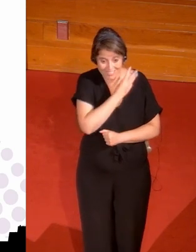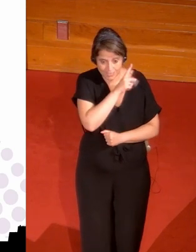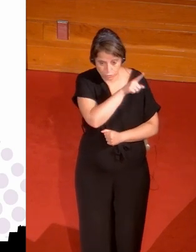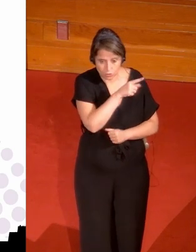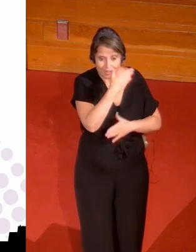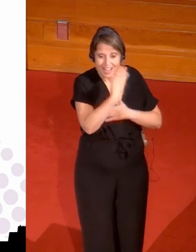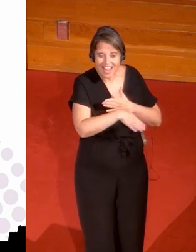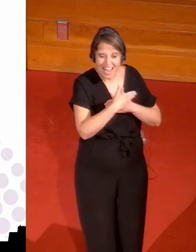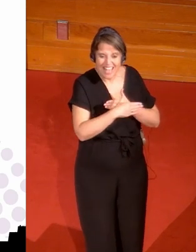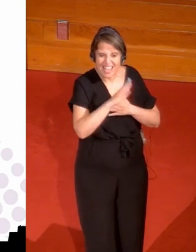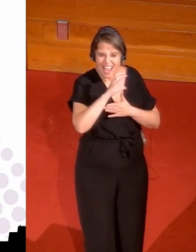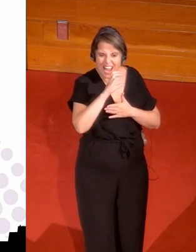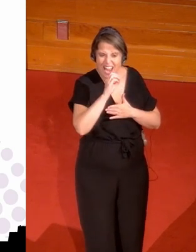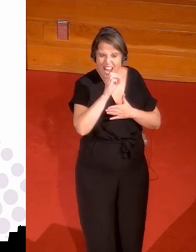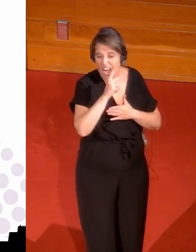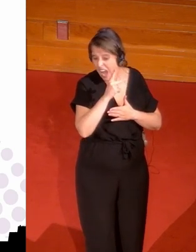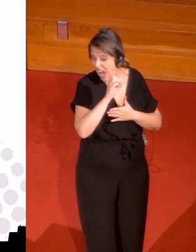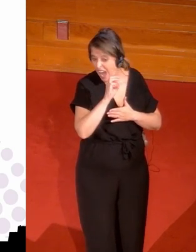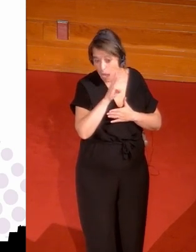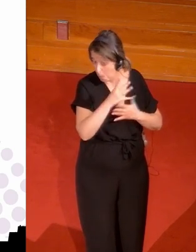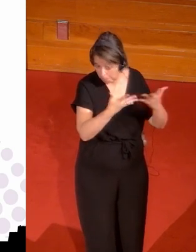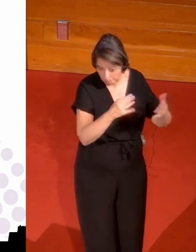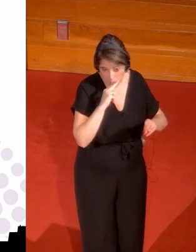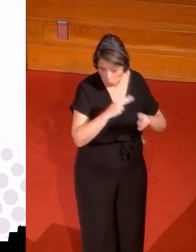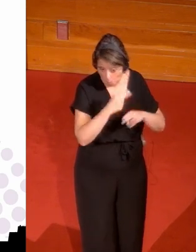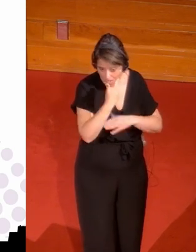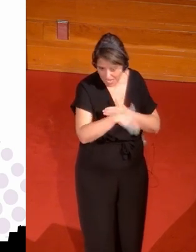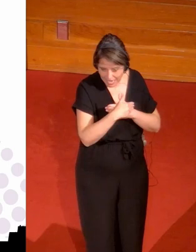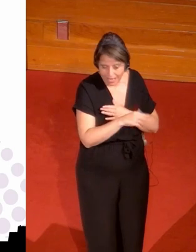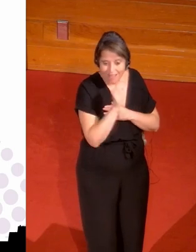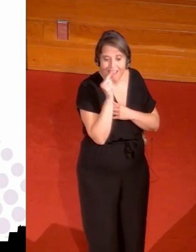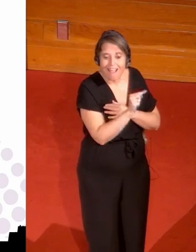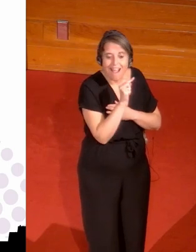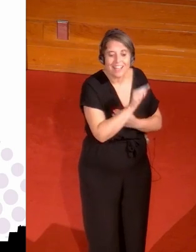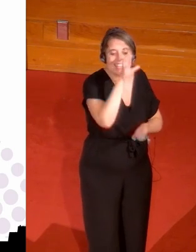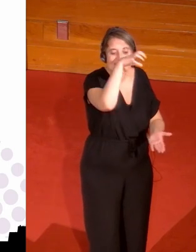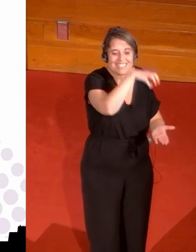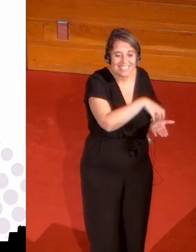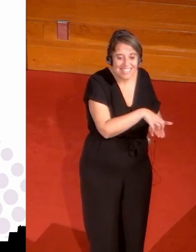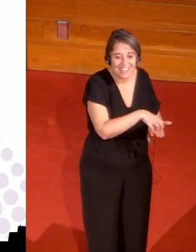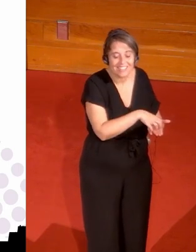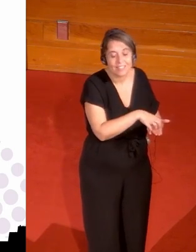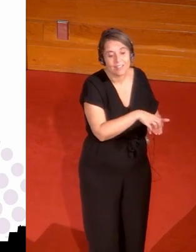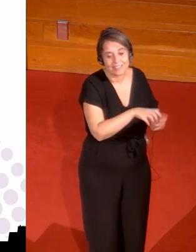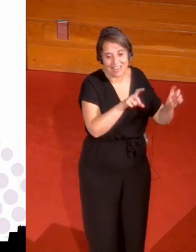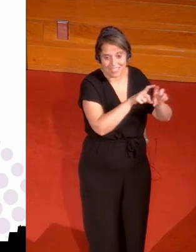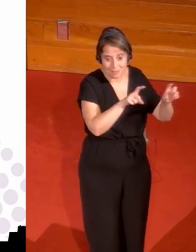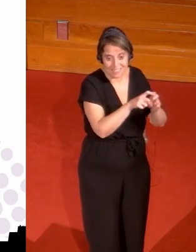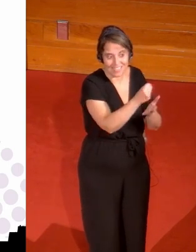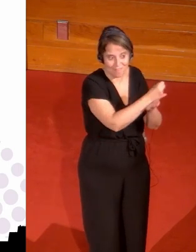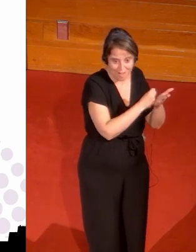calle que es la calle K que el que donde están las sedes de los lobis las